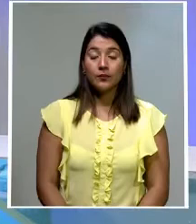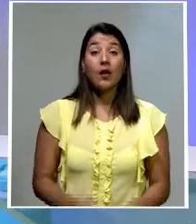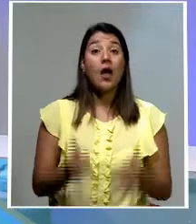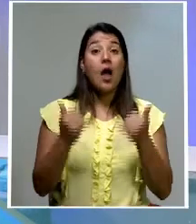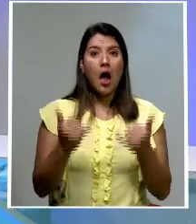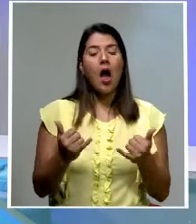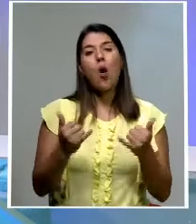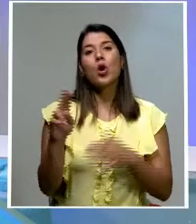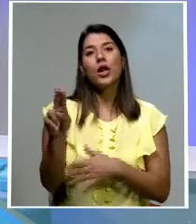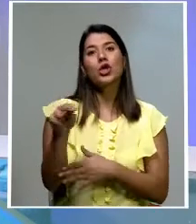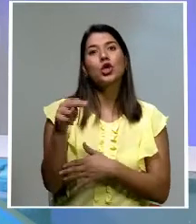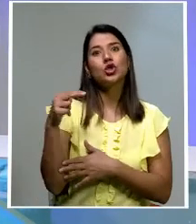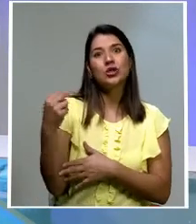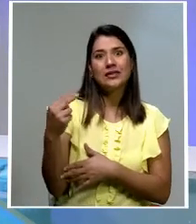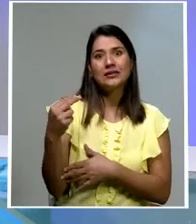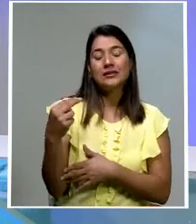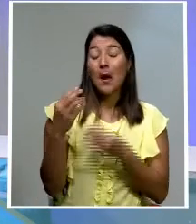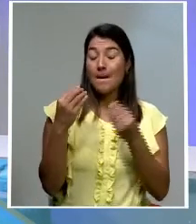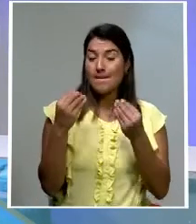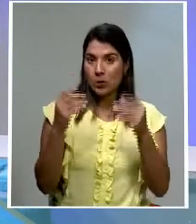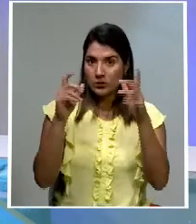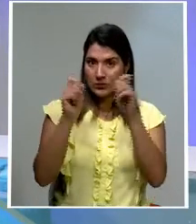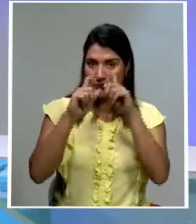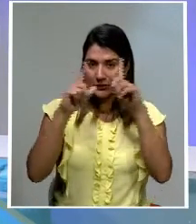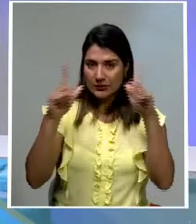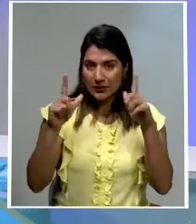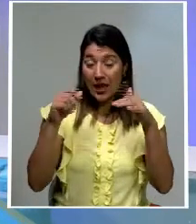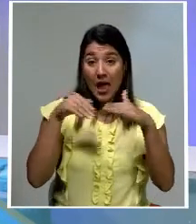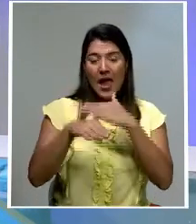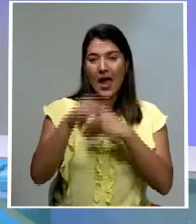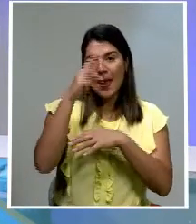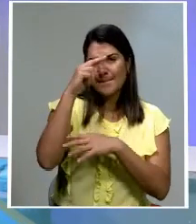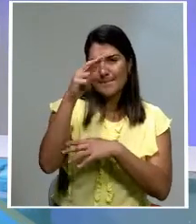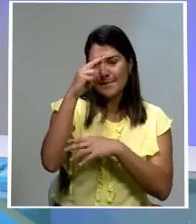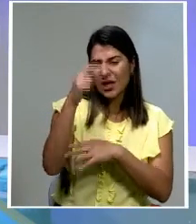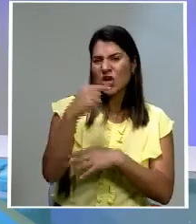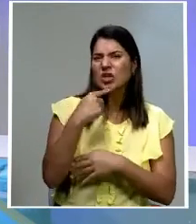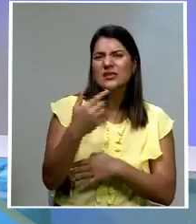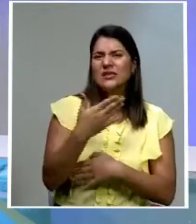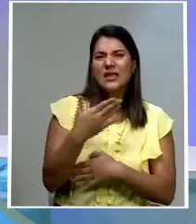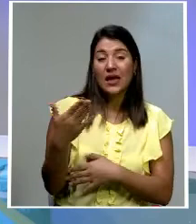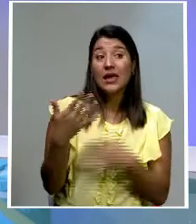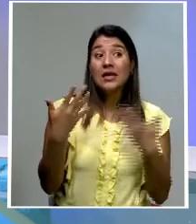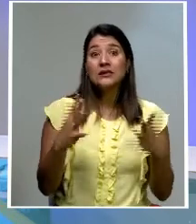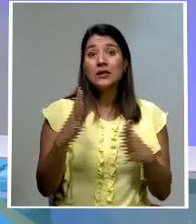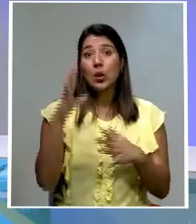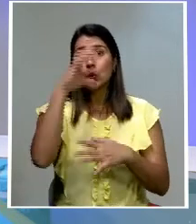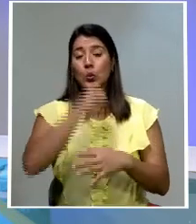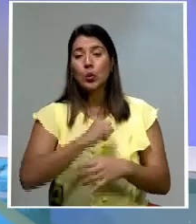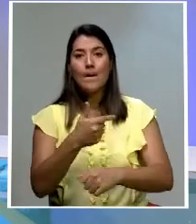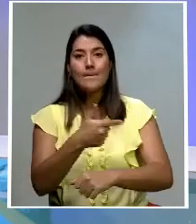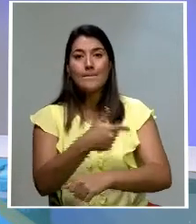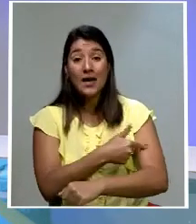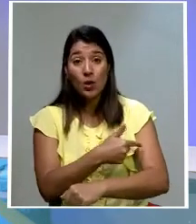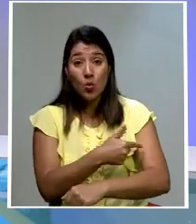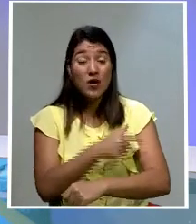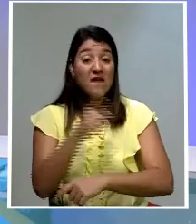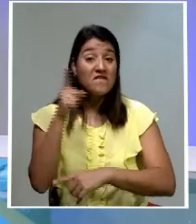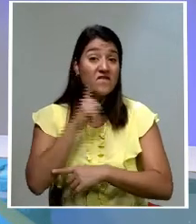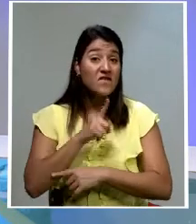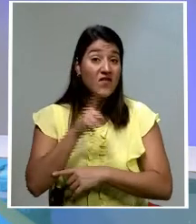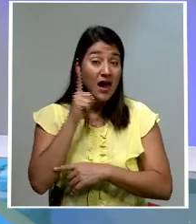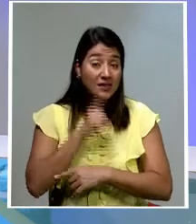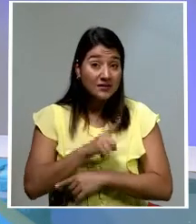Vamos ahora a una noticia sumamente alarmante. En México confirman que se ha descubierto vacunas